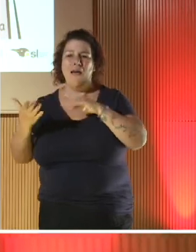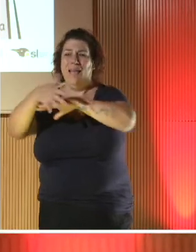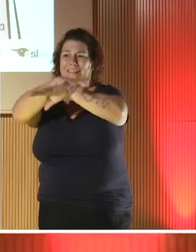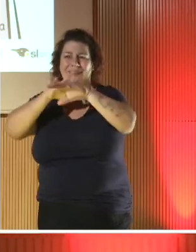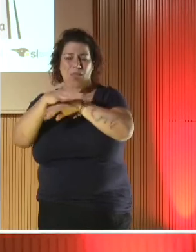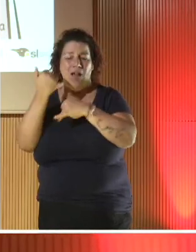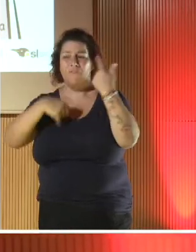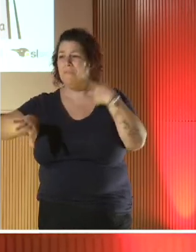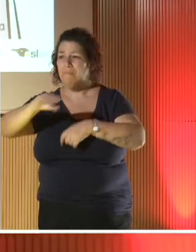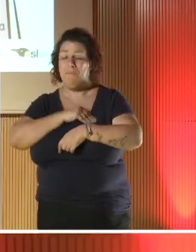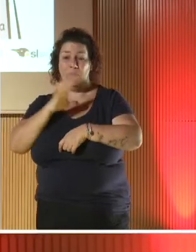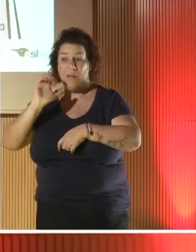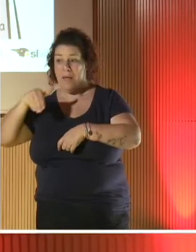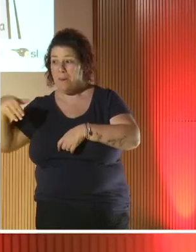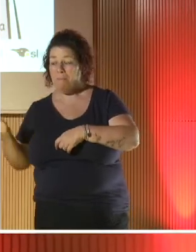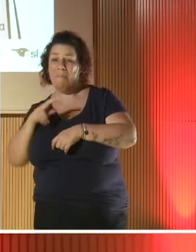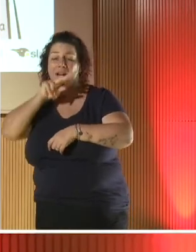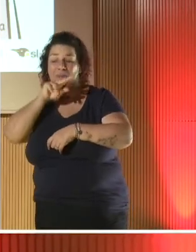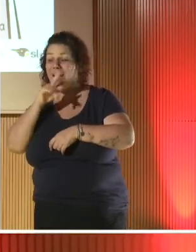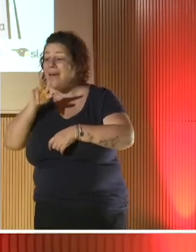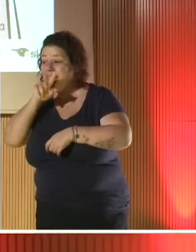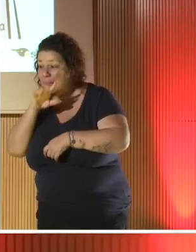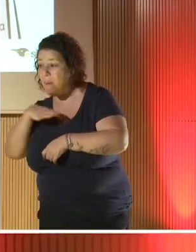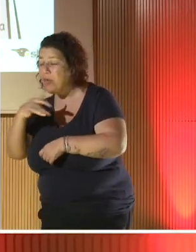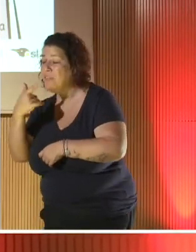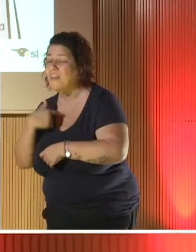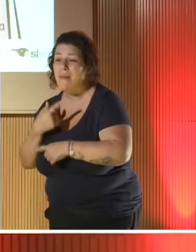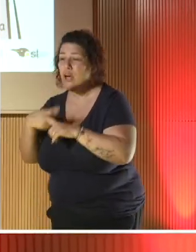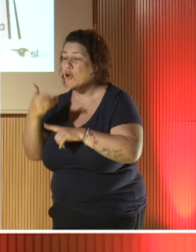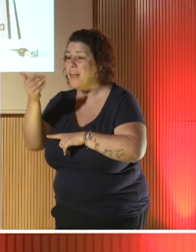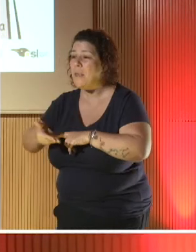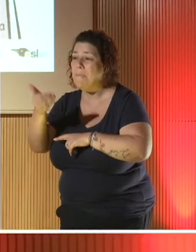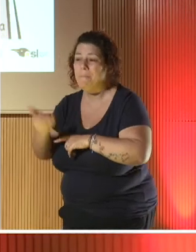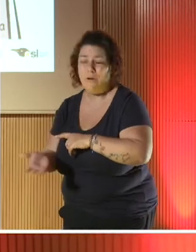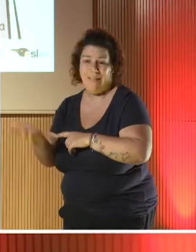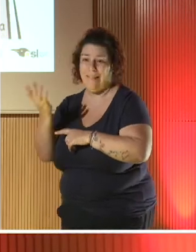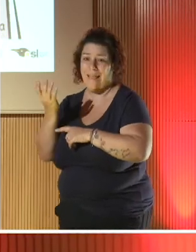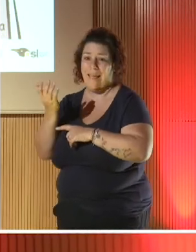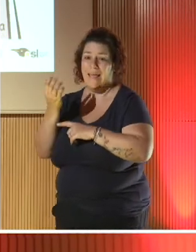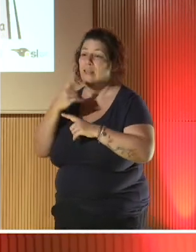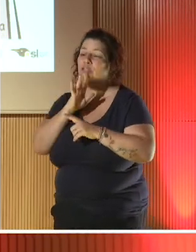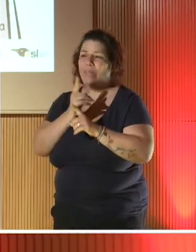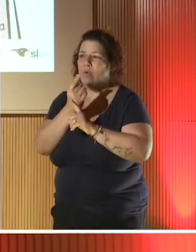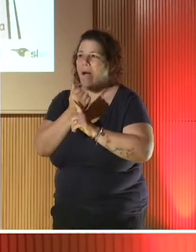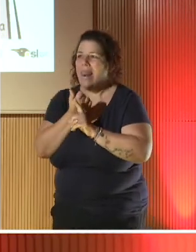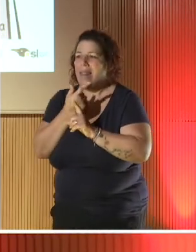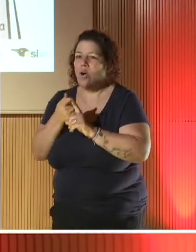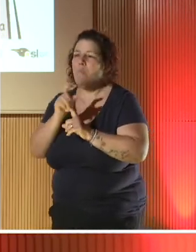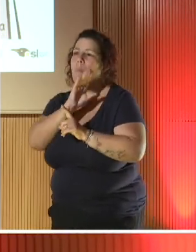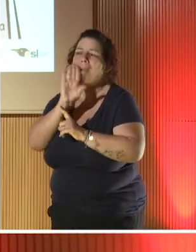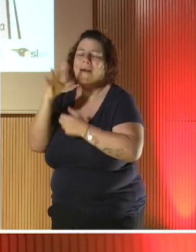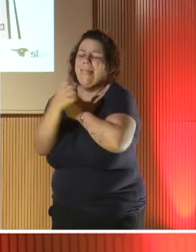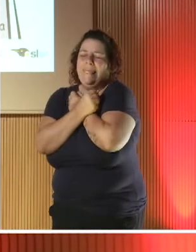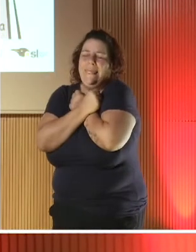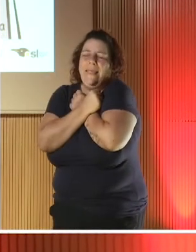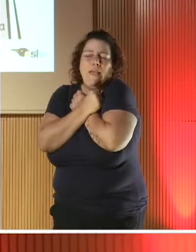pena porque a día de hoy Emma habla, y gracias a que Emma habla ha podido decirme cosas tan importantes, que ha merecido cada uno de esos euros, cosas tan importantes como: mamá, te quiero